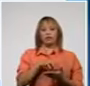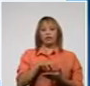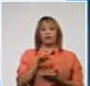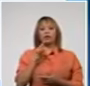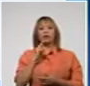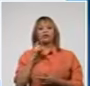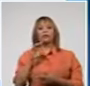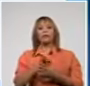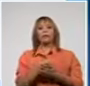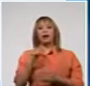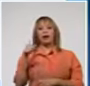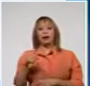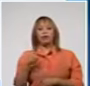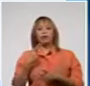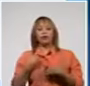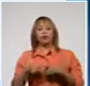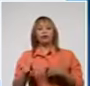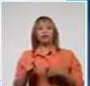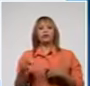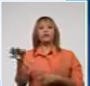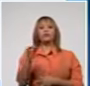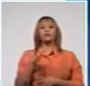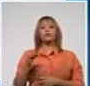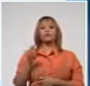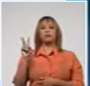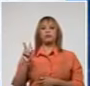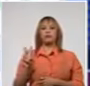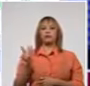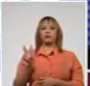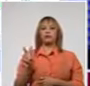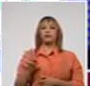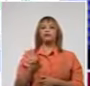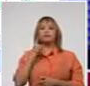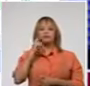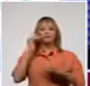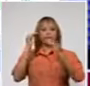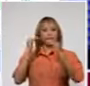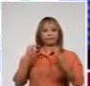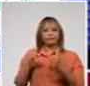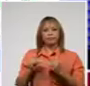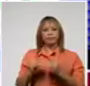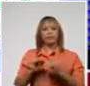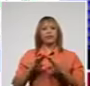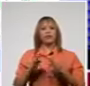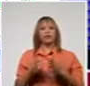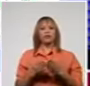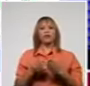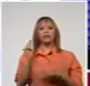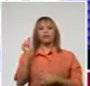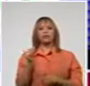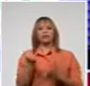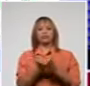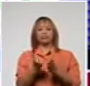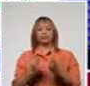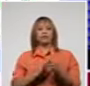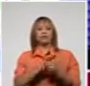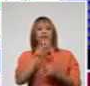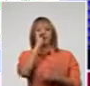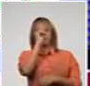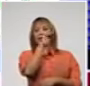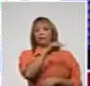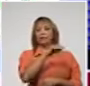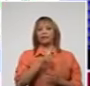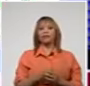y 1 del municipio Venezuela. Si revisamos el comportamiento de los pacientes que ahora mismo se encuentran